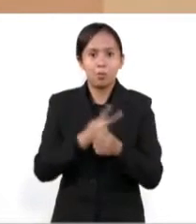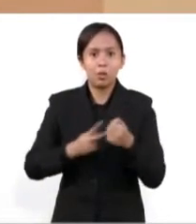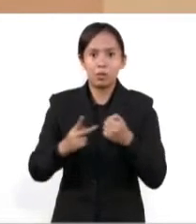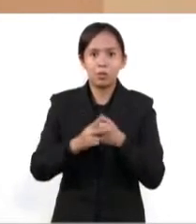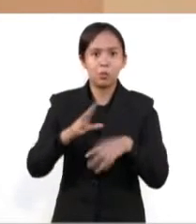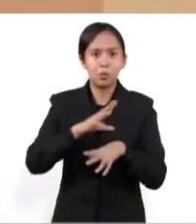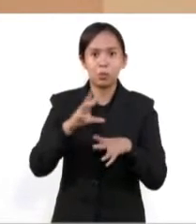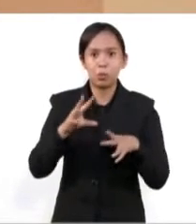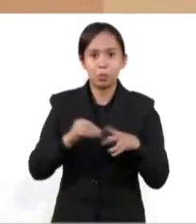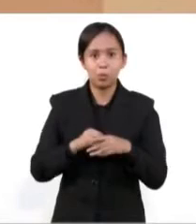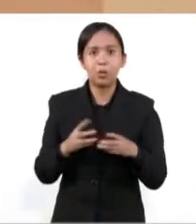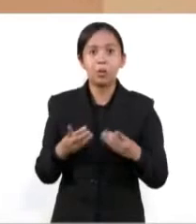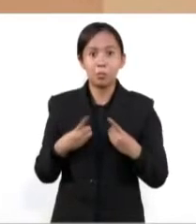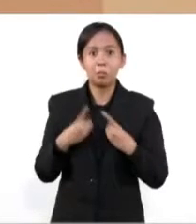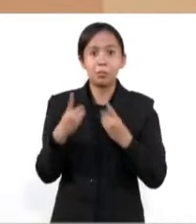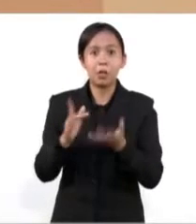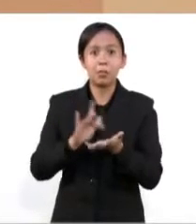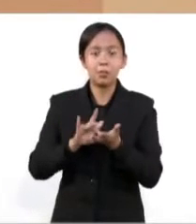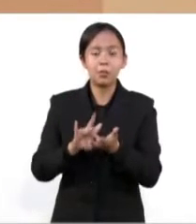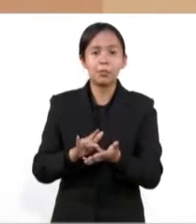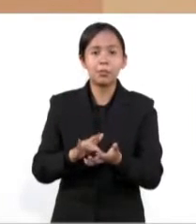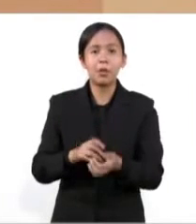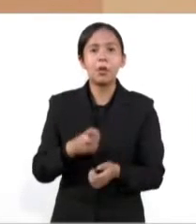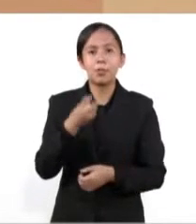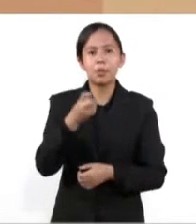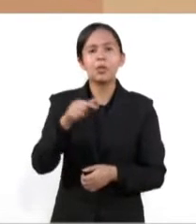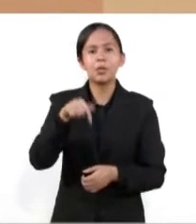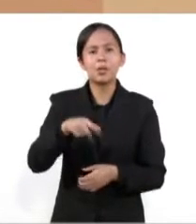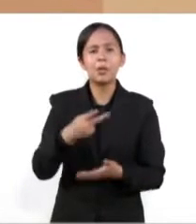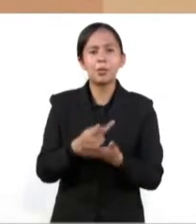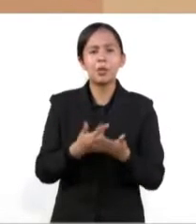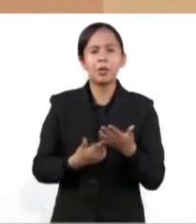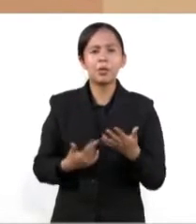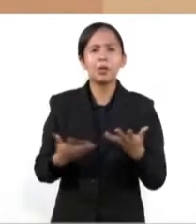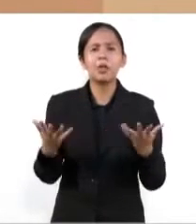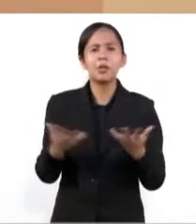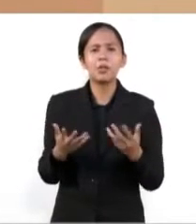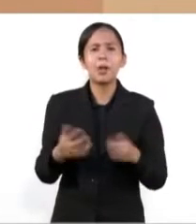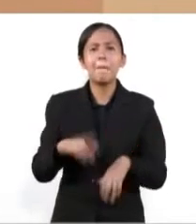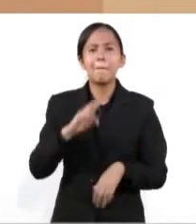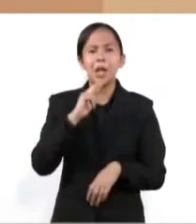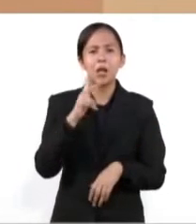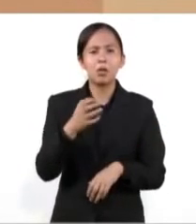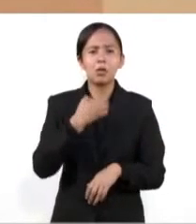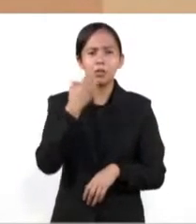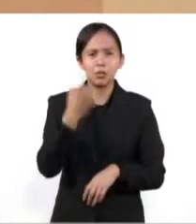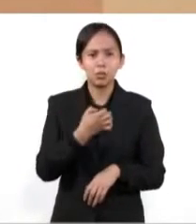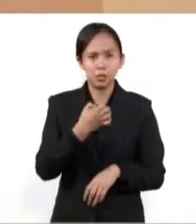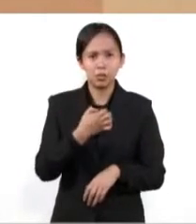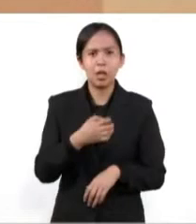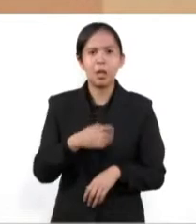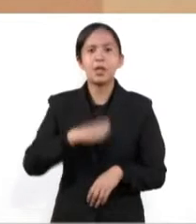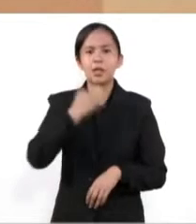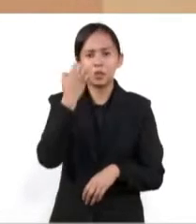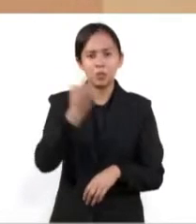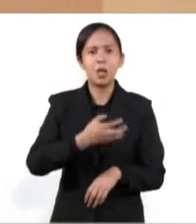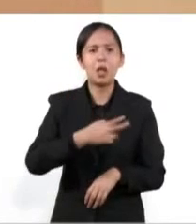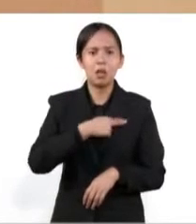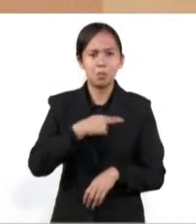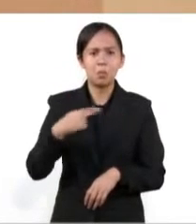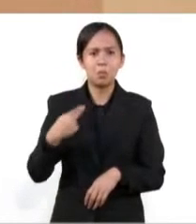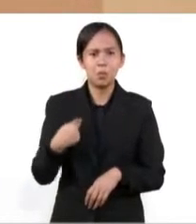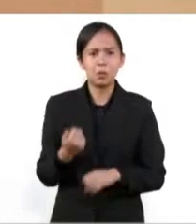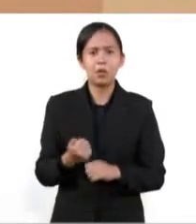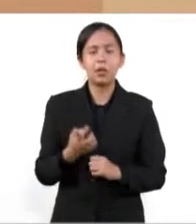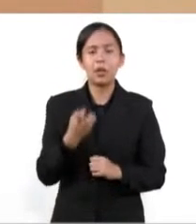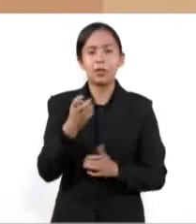La Escuela es Nuestra. Por eso aquí el programa le llamamos Mejor Escuela, como inició, La Escuela es Nuestra. Y es